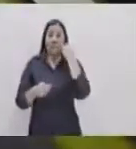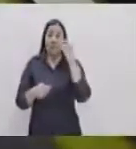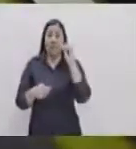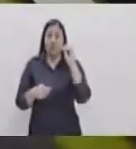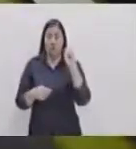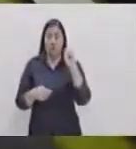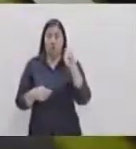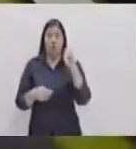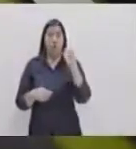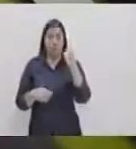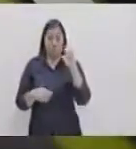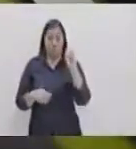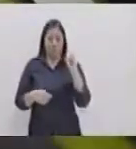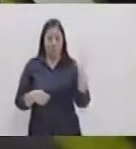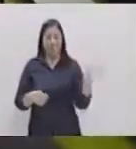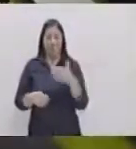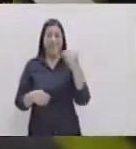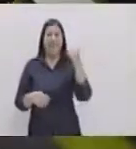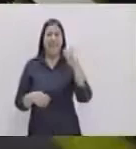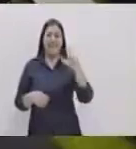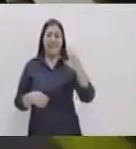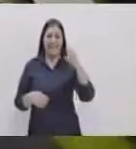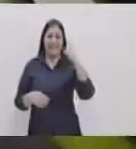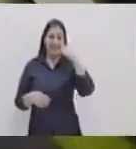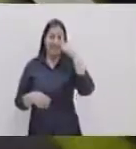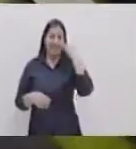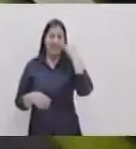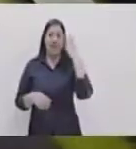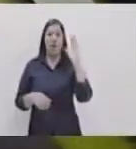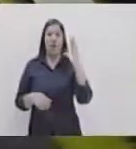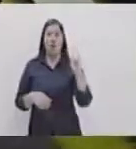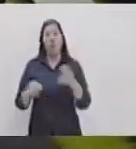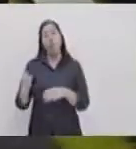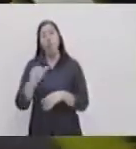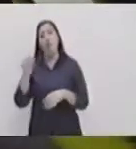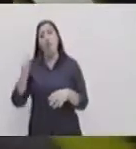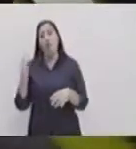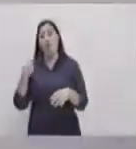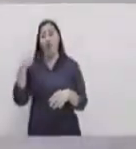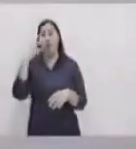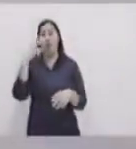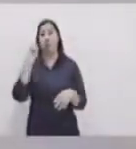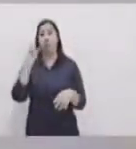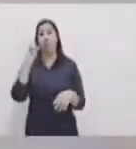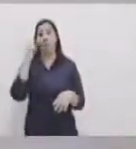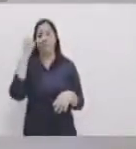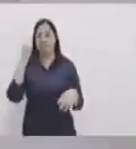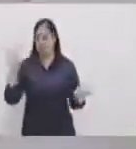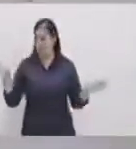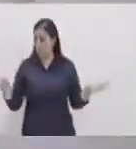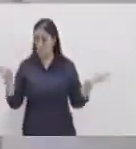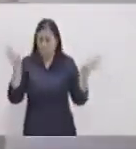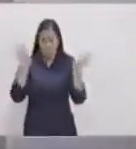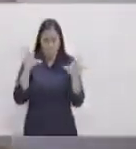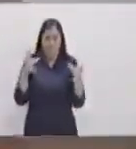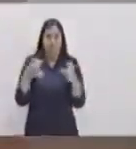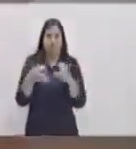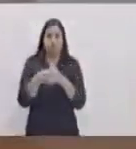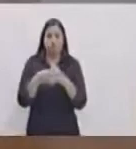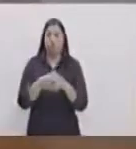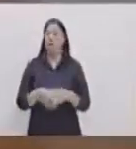de sodio. ¿Y cómo va a reaccionar eso? Pues eso es lo que quiero que tú observes. Lo interesante de